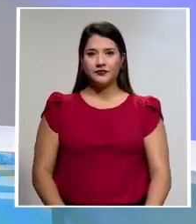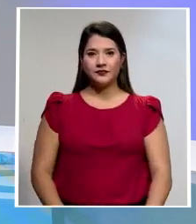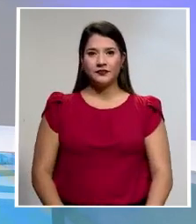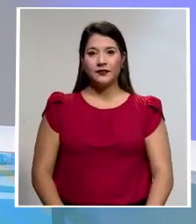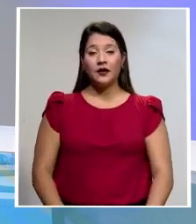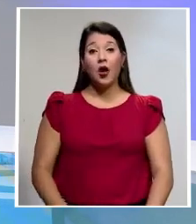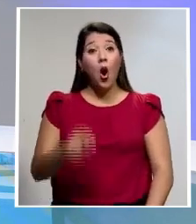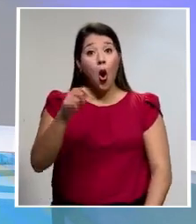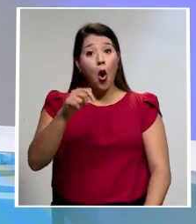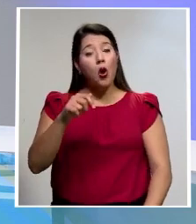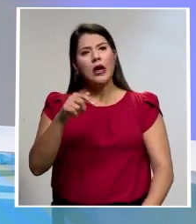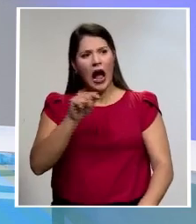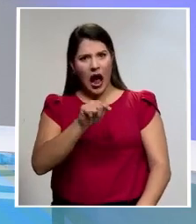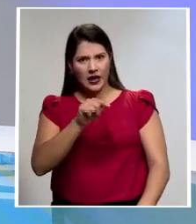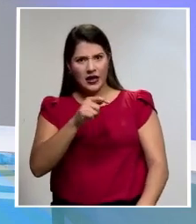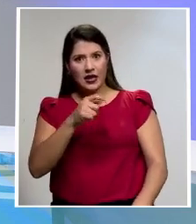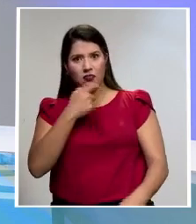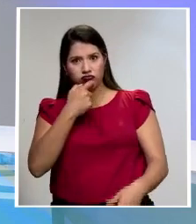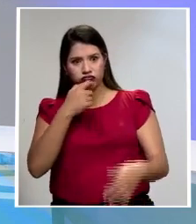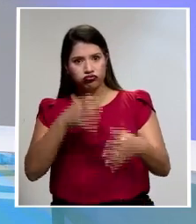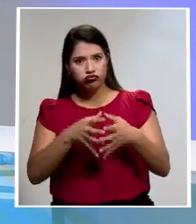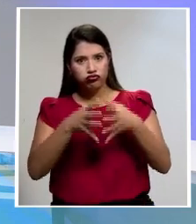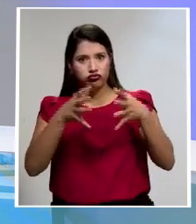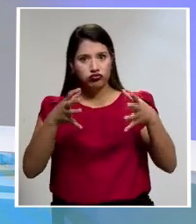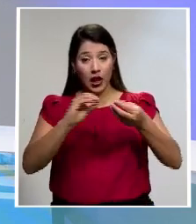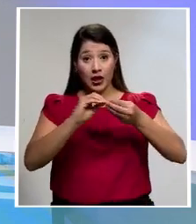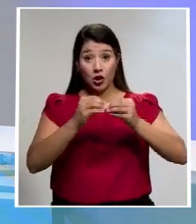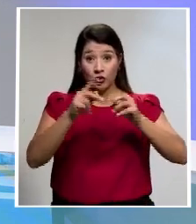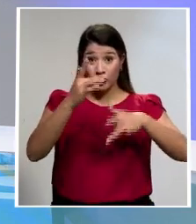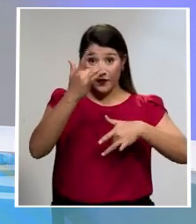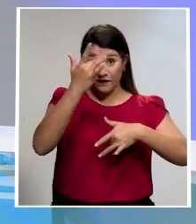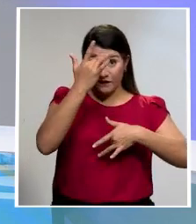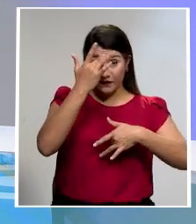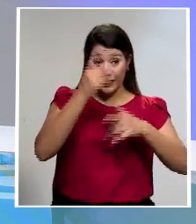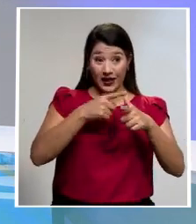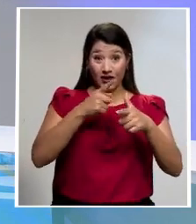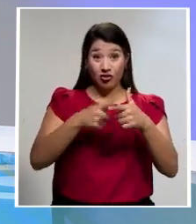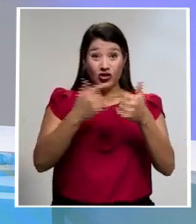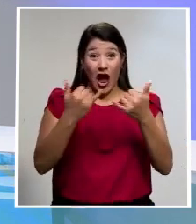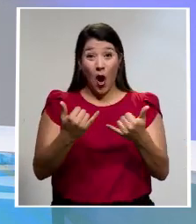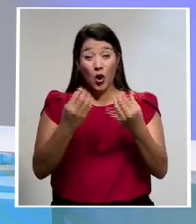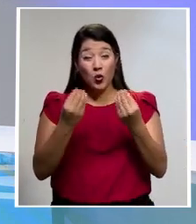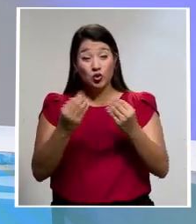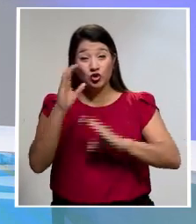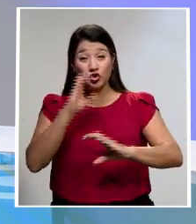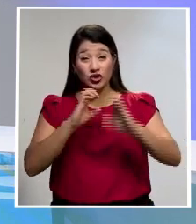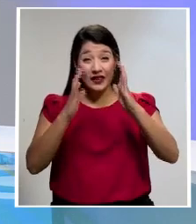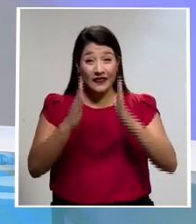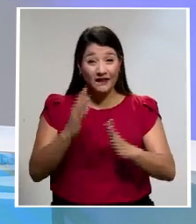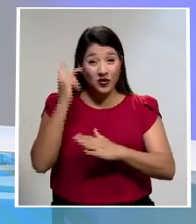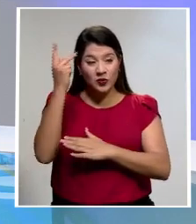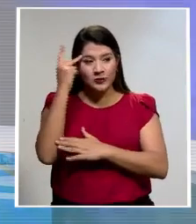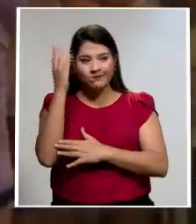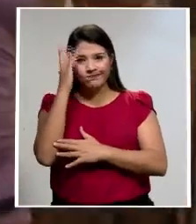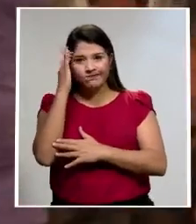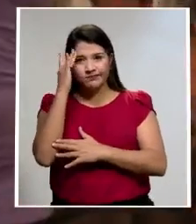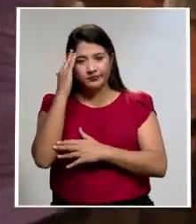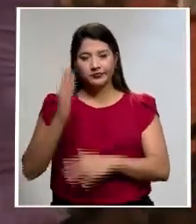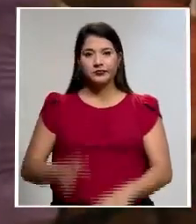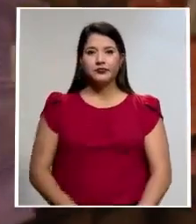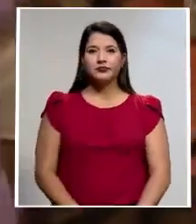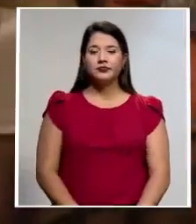que se dio un aumento en los contagios que preocupa a muchos científicos y políticos.